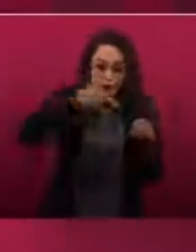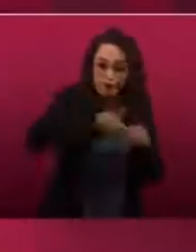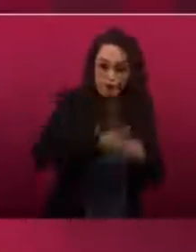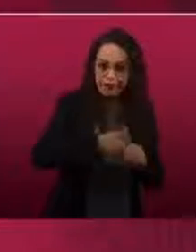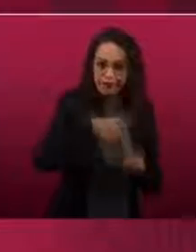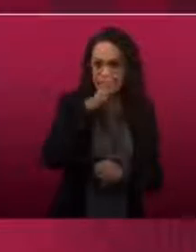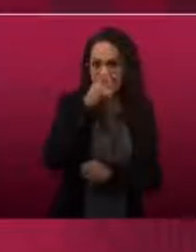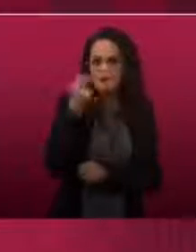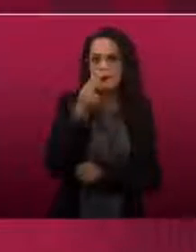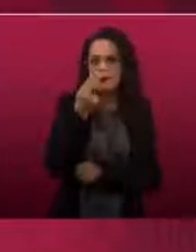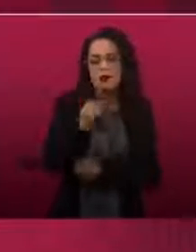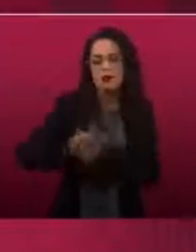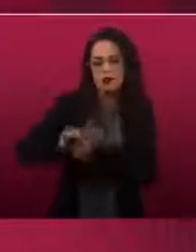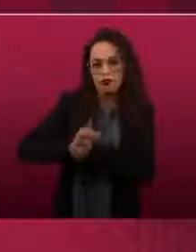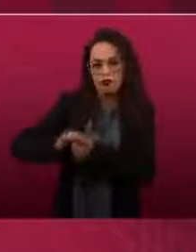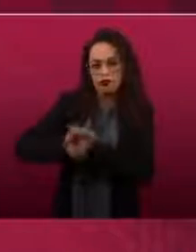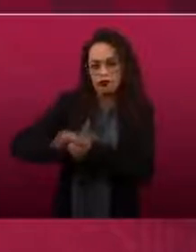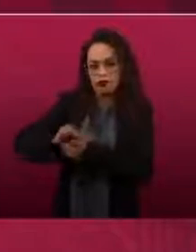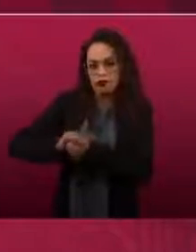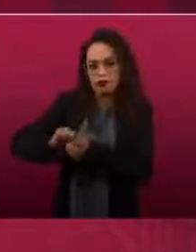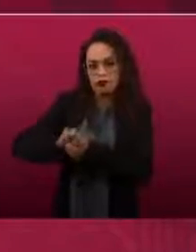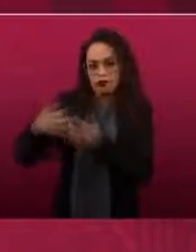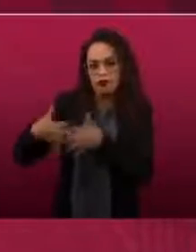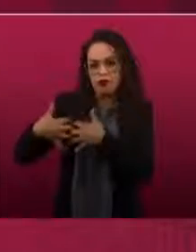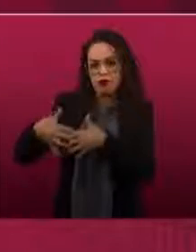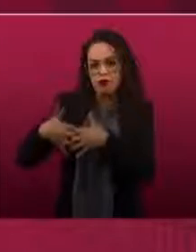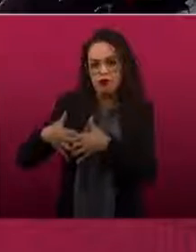Entonces nosotros tenemos